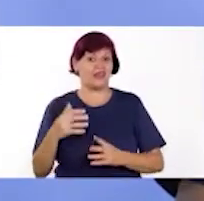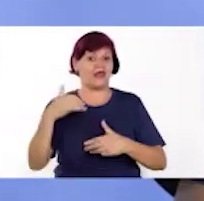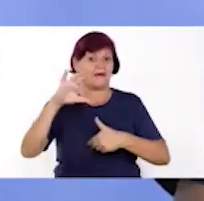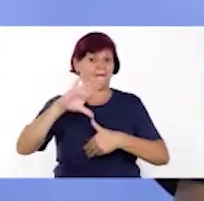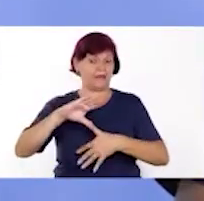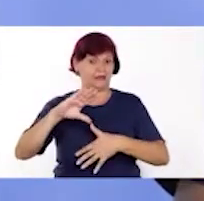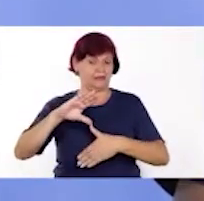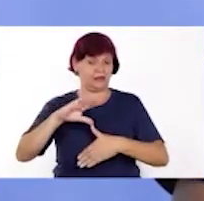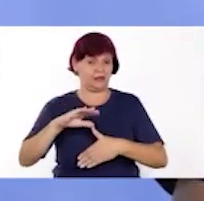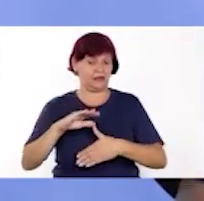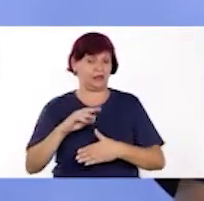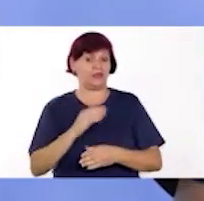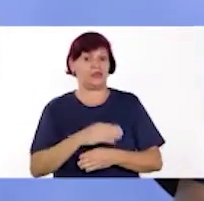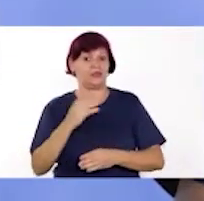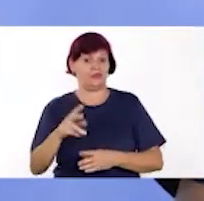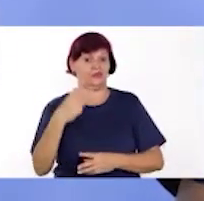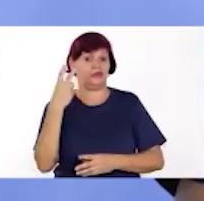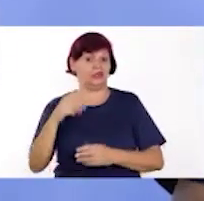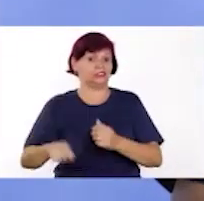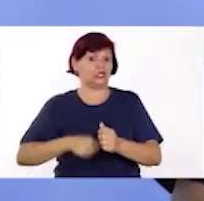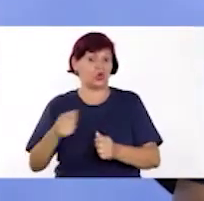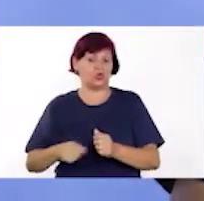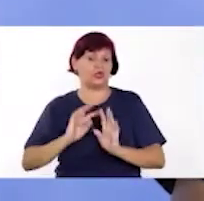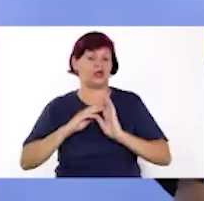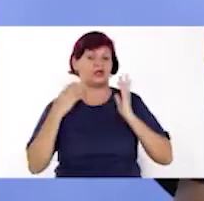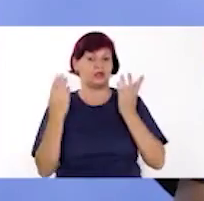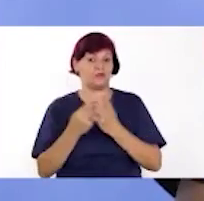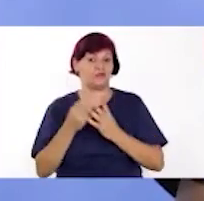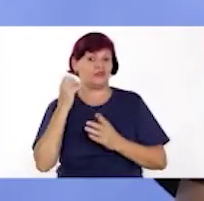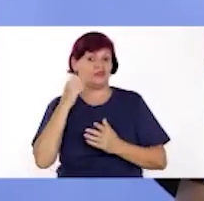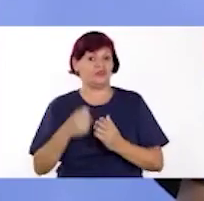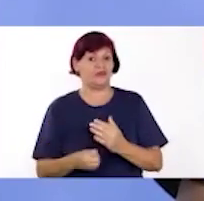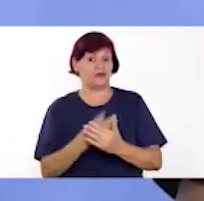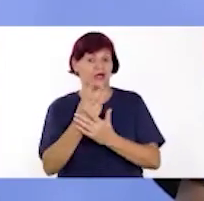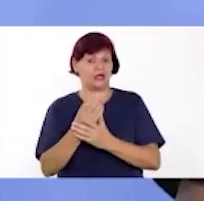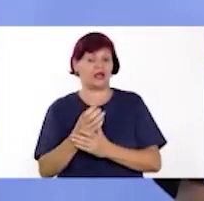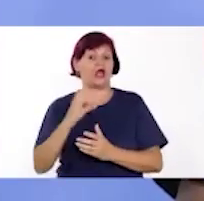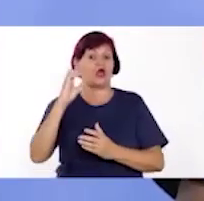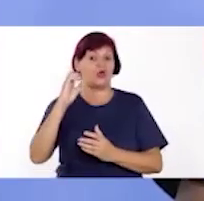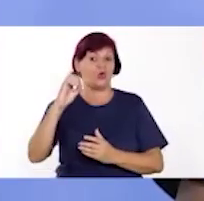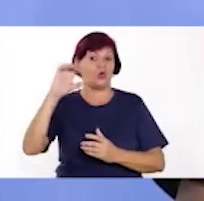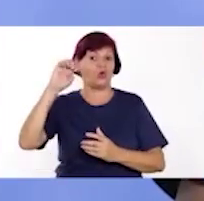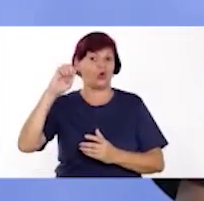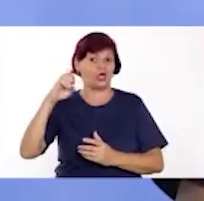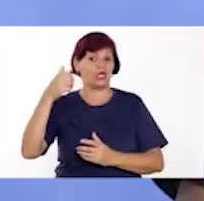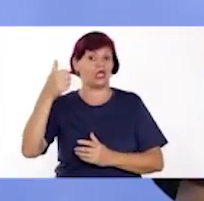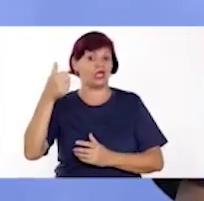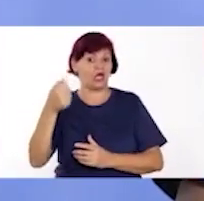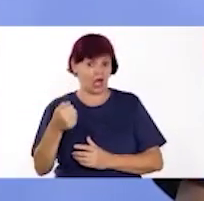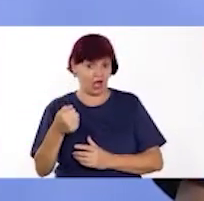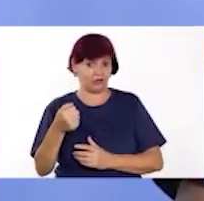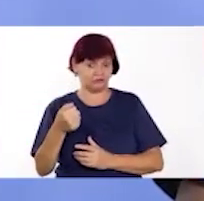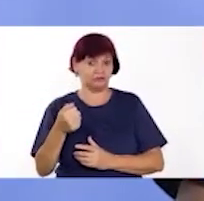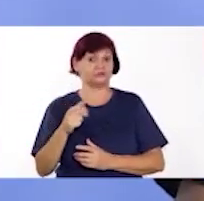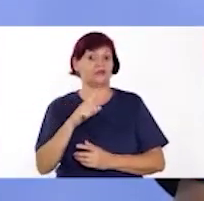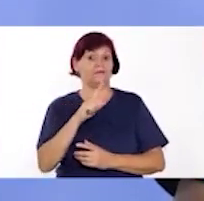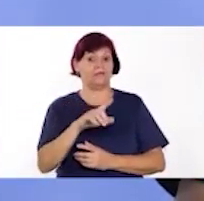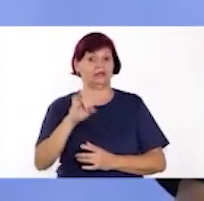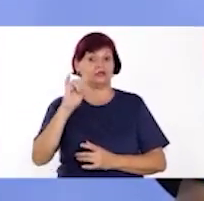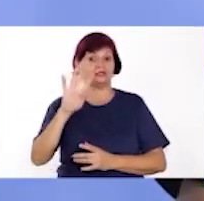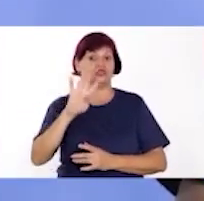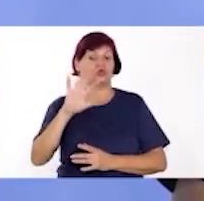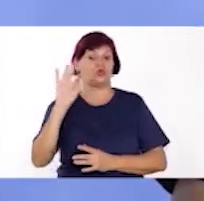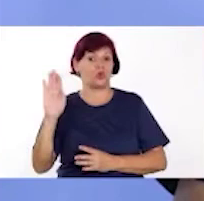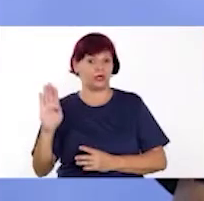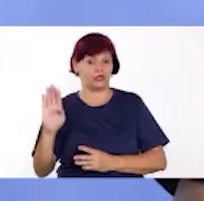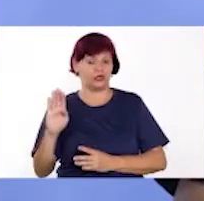En el siglo XX, después de la Segunda Guerra Mundial, se va a crear la OEA, Organización de Estados Americanos, en el año